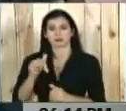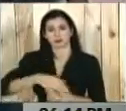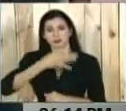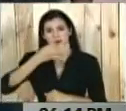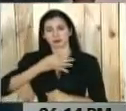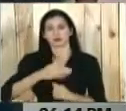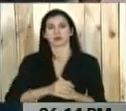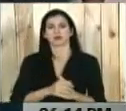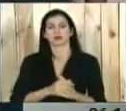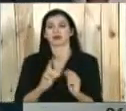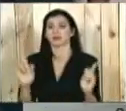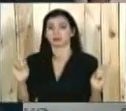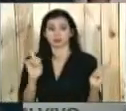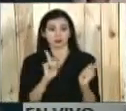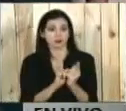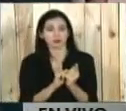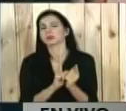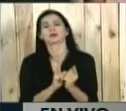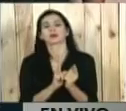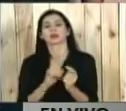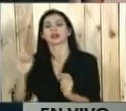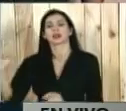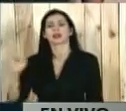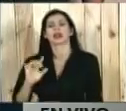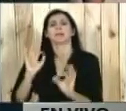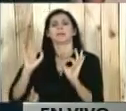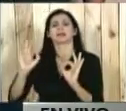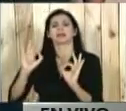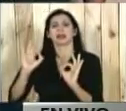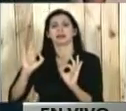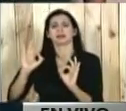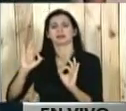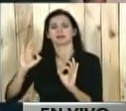con el enviado especial del Papa,